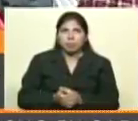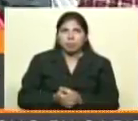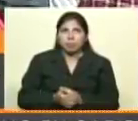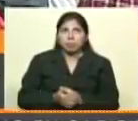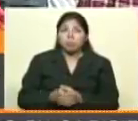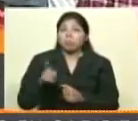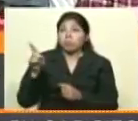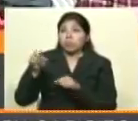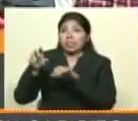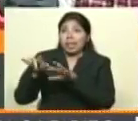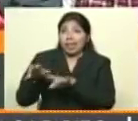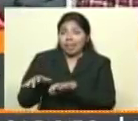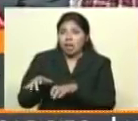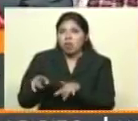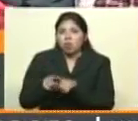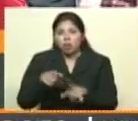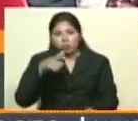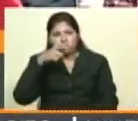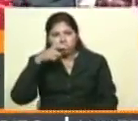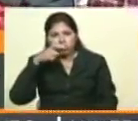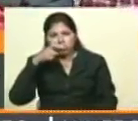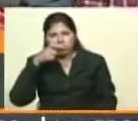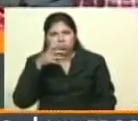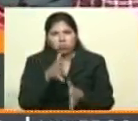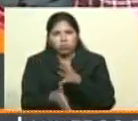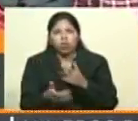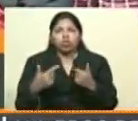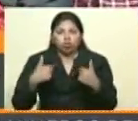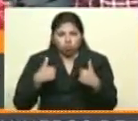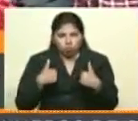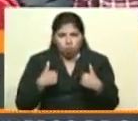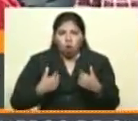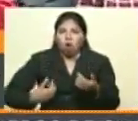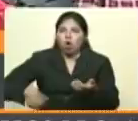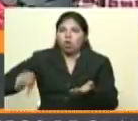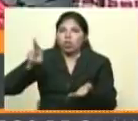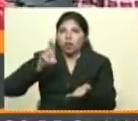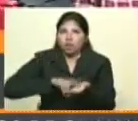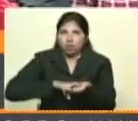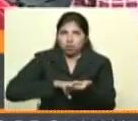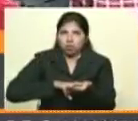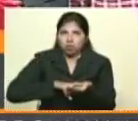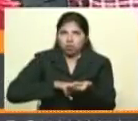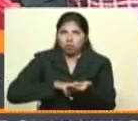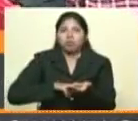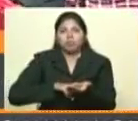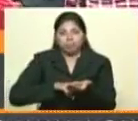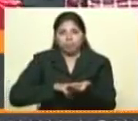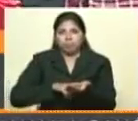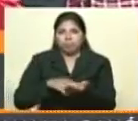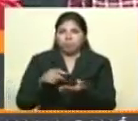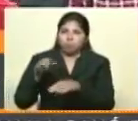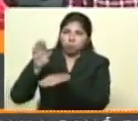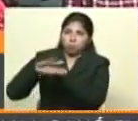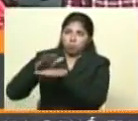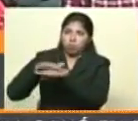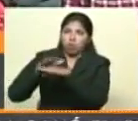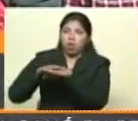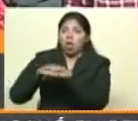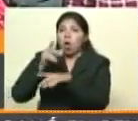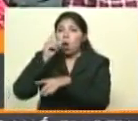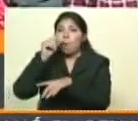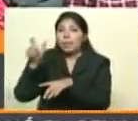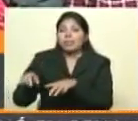Secretaría General como observadores del proceso electoral, yo ratifico. Le ratifico al secretario general Antonio